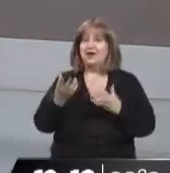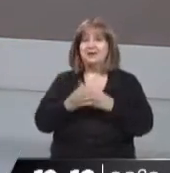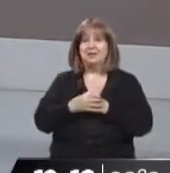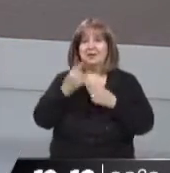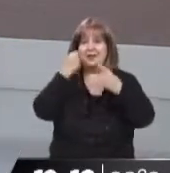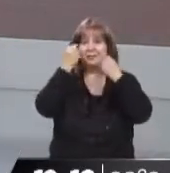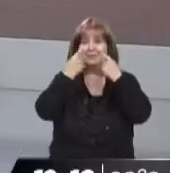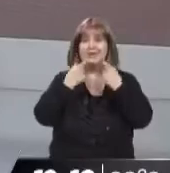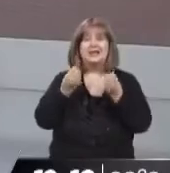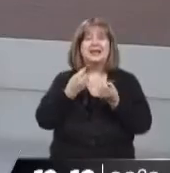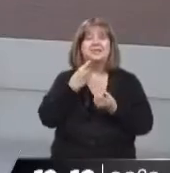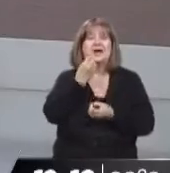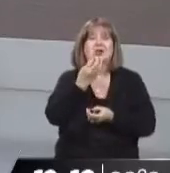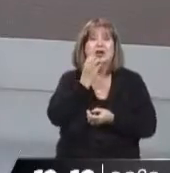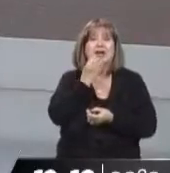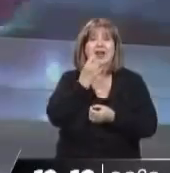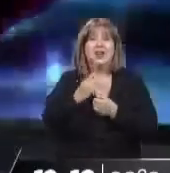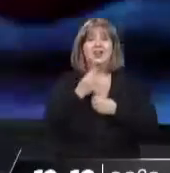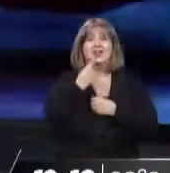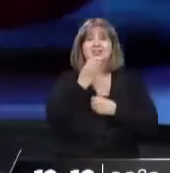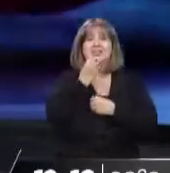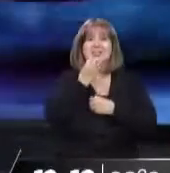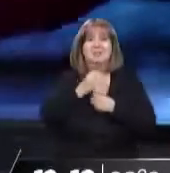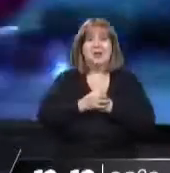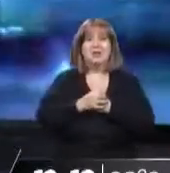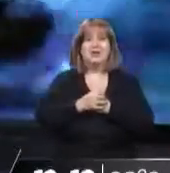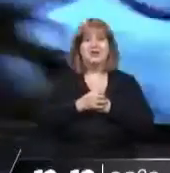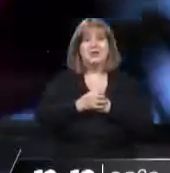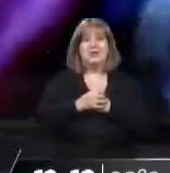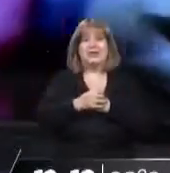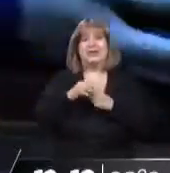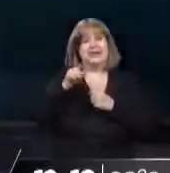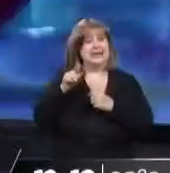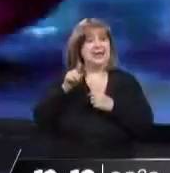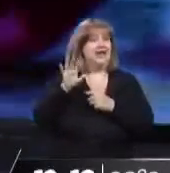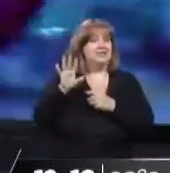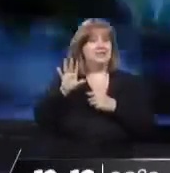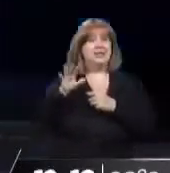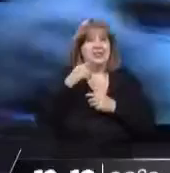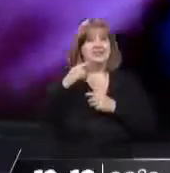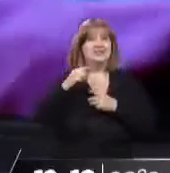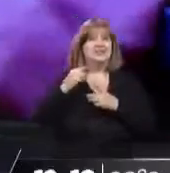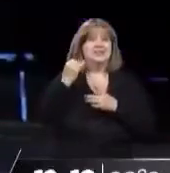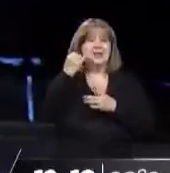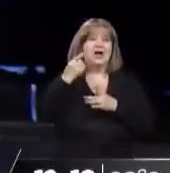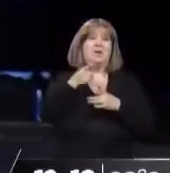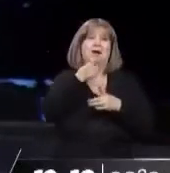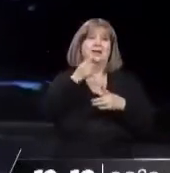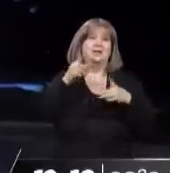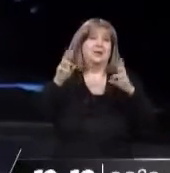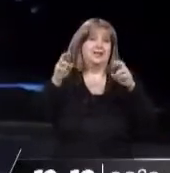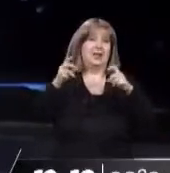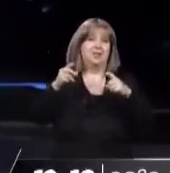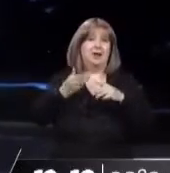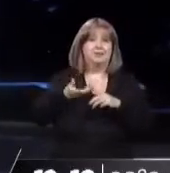sí. A Gerardi por contarnos. ¿Qué es lo que se ha dicho después con ustedes los números? Es un indicador que rápidamente mueve discusiones sí. Y